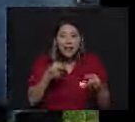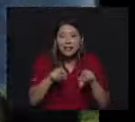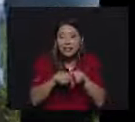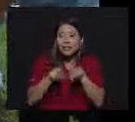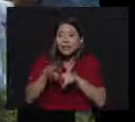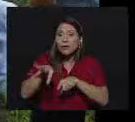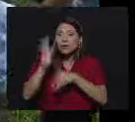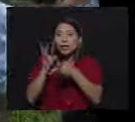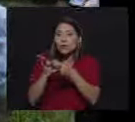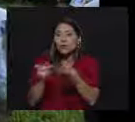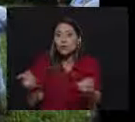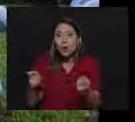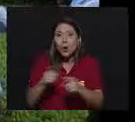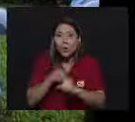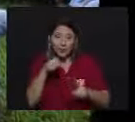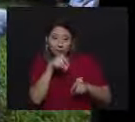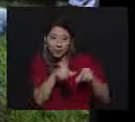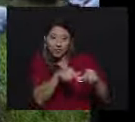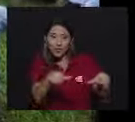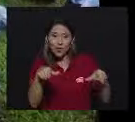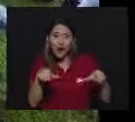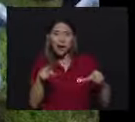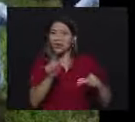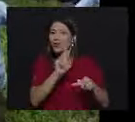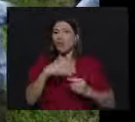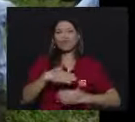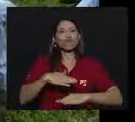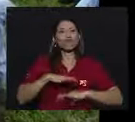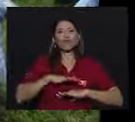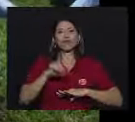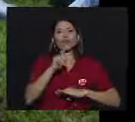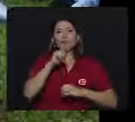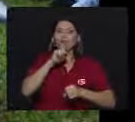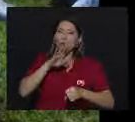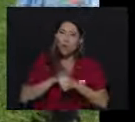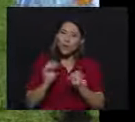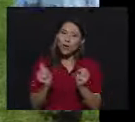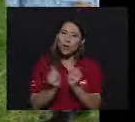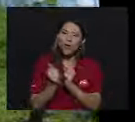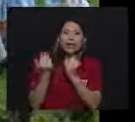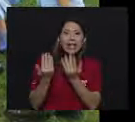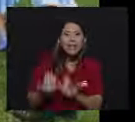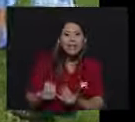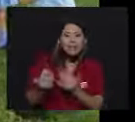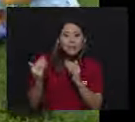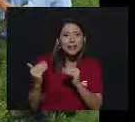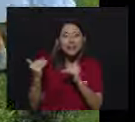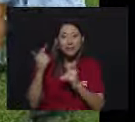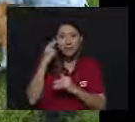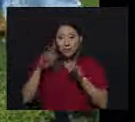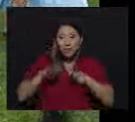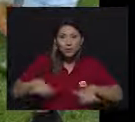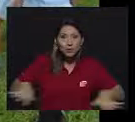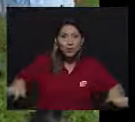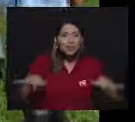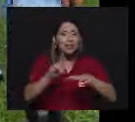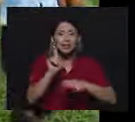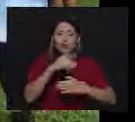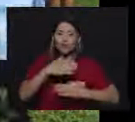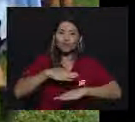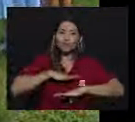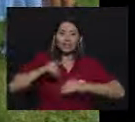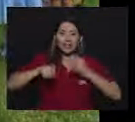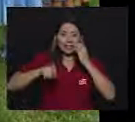tiempo en que ellas no está cumpliendo tampoco con las expectativas, porque los ambientes no cubren